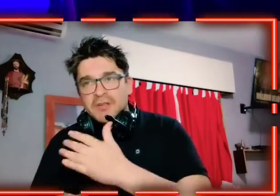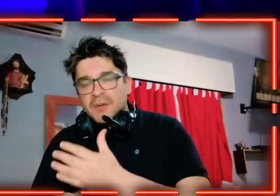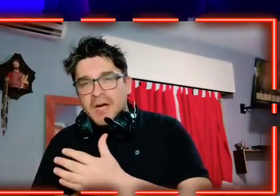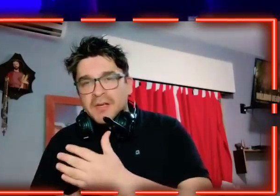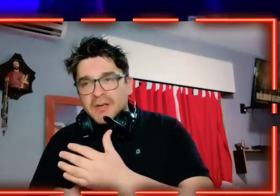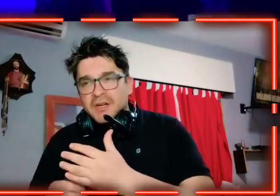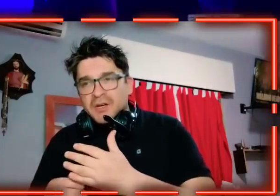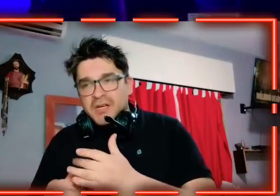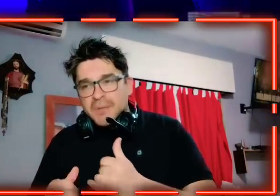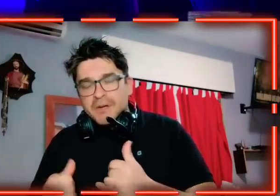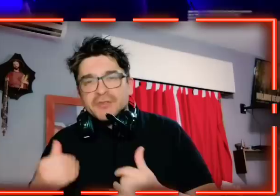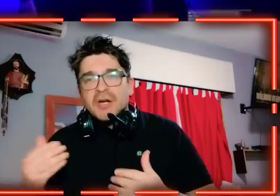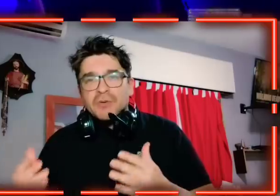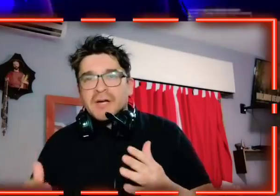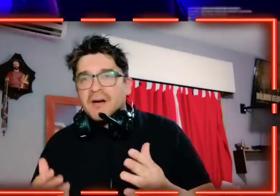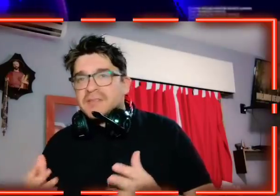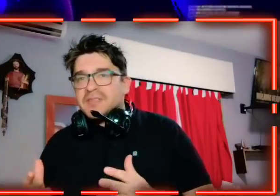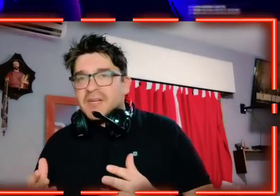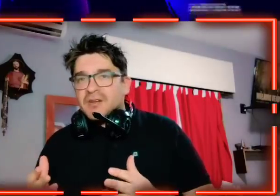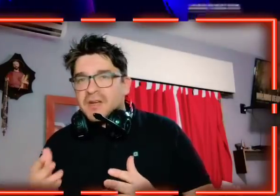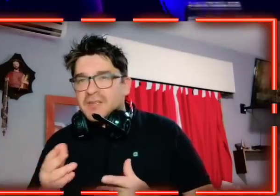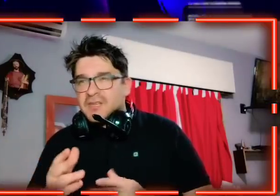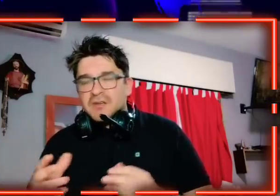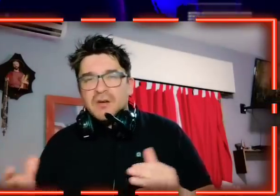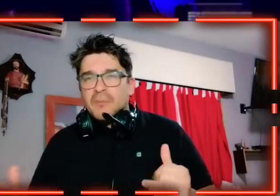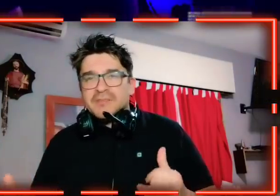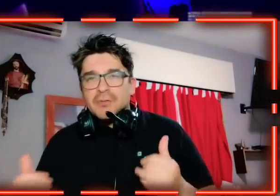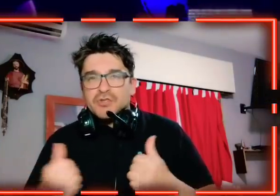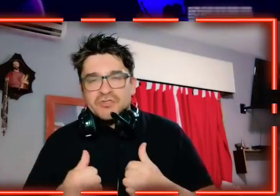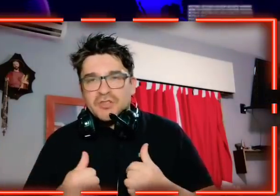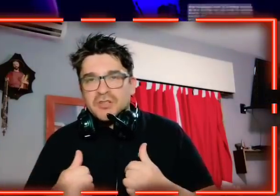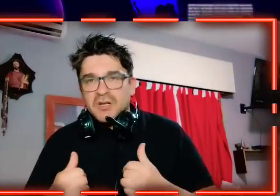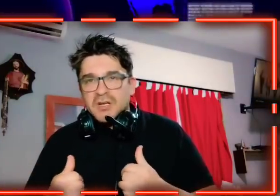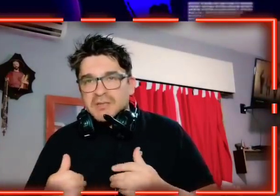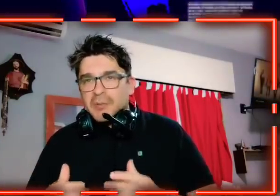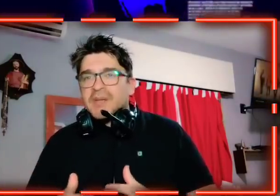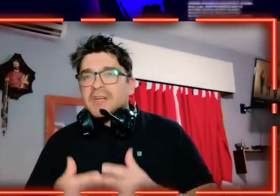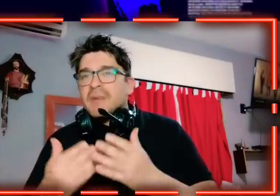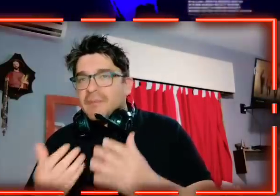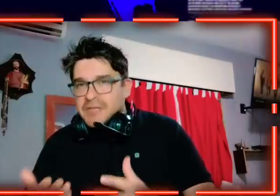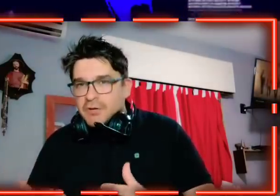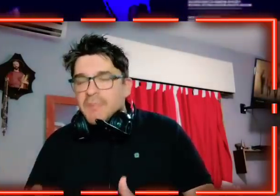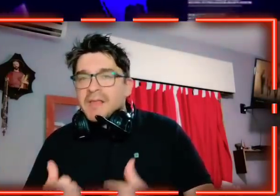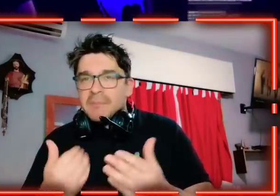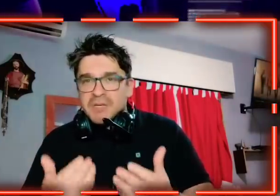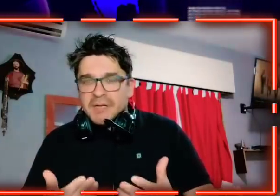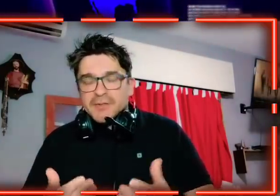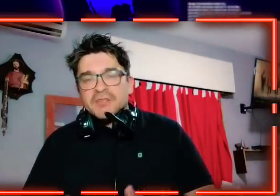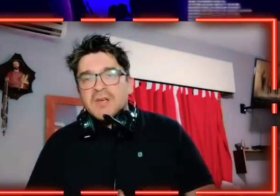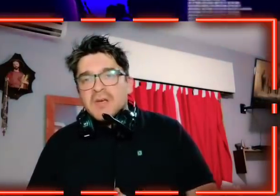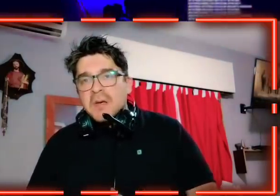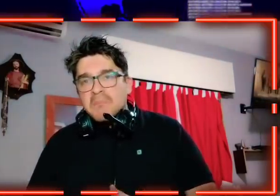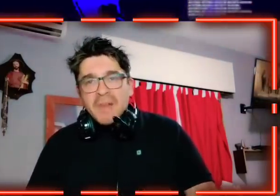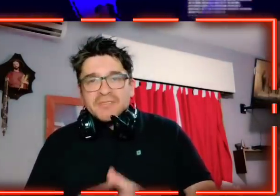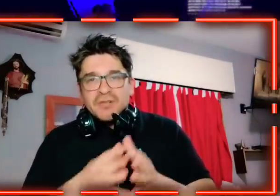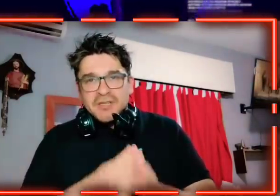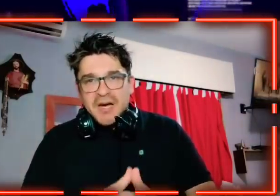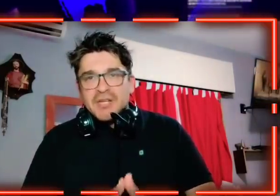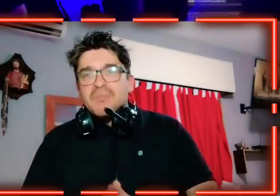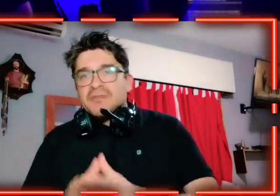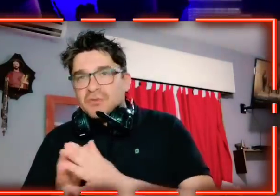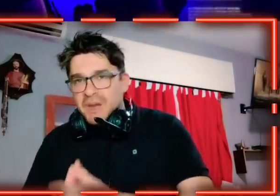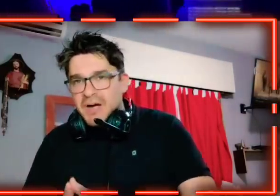cuando habló Marcelo Ebrard, creo que despertó algunas cabecitas, ¿no? Que dicen, no, me salvo yo solo. Tenemos que ser más vivos, más despiertos,